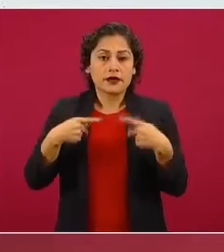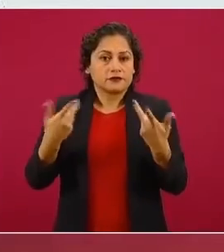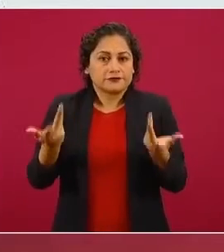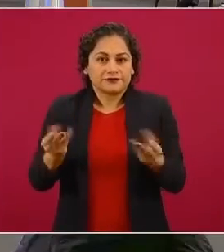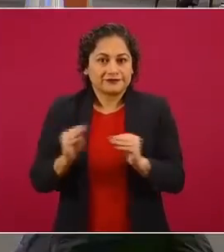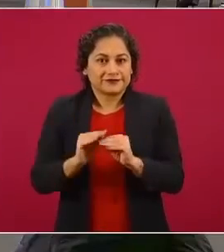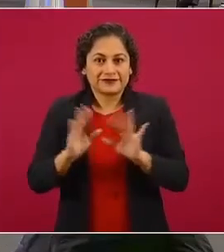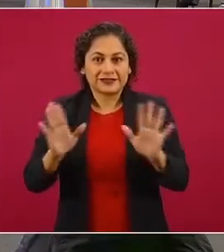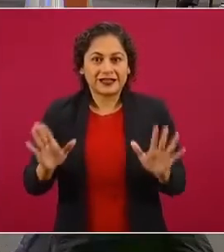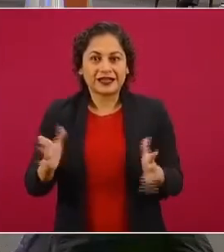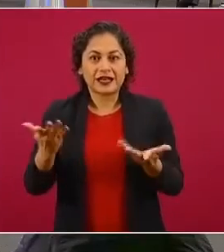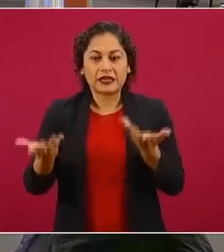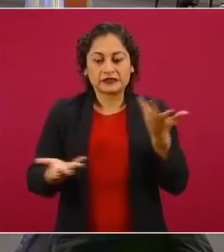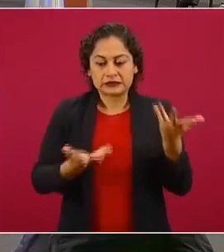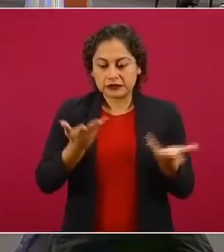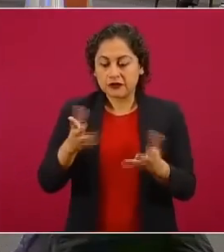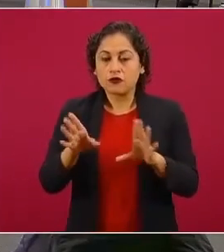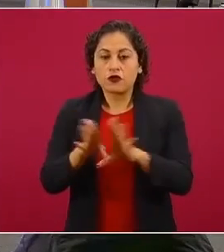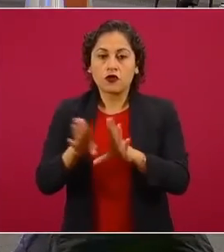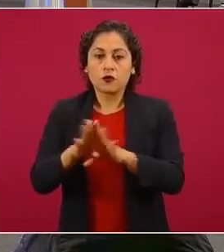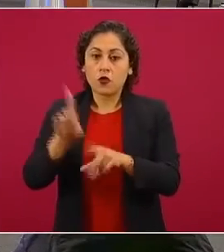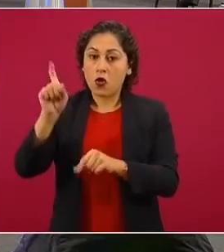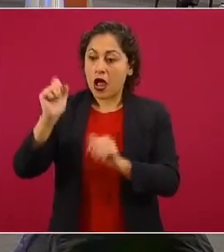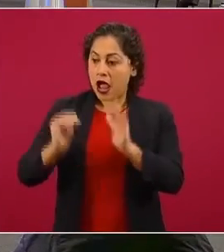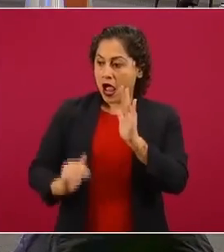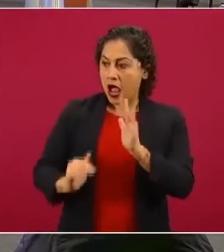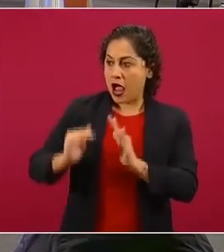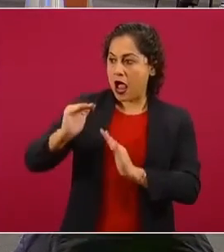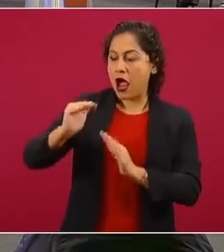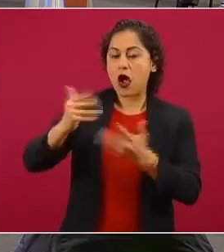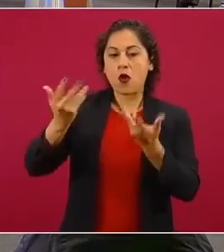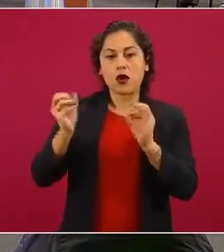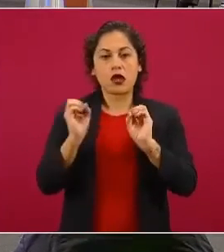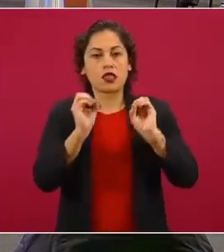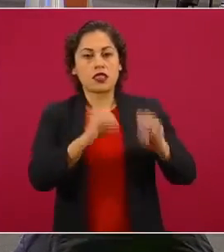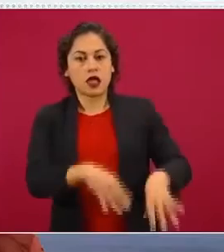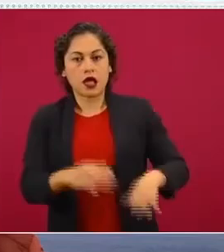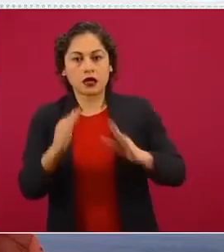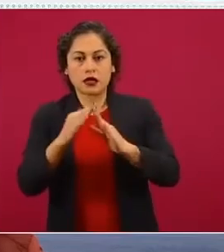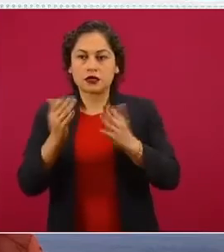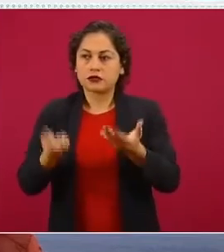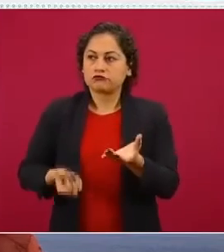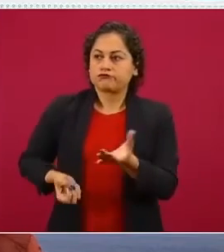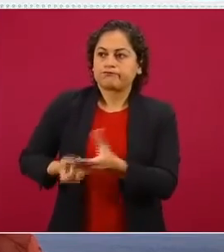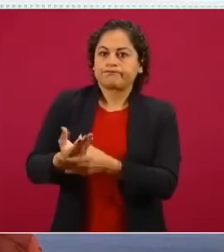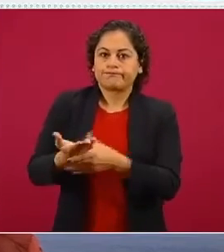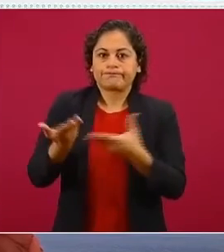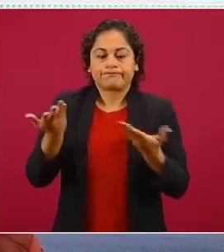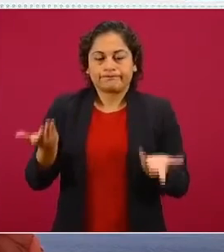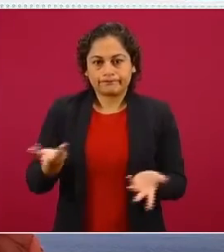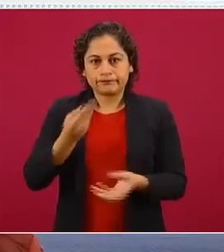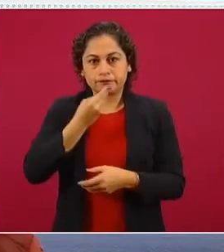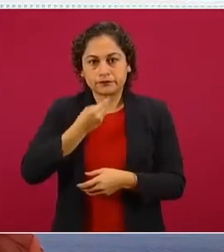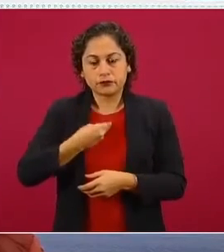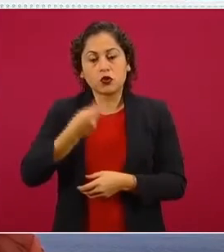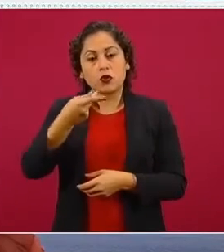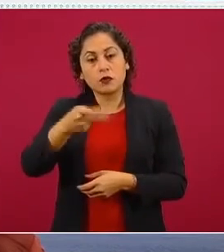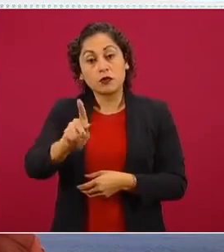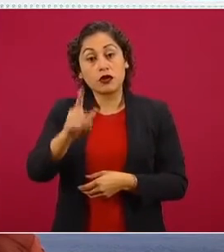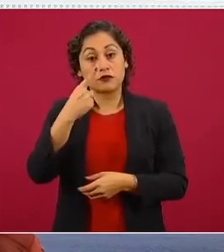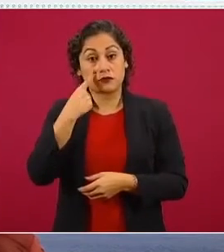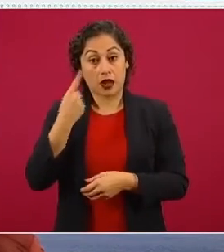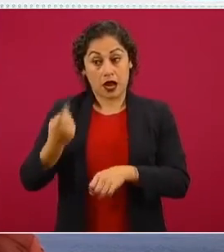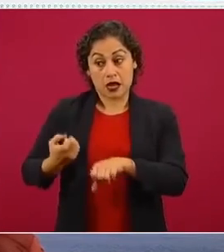evidentemente tuvieron que priorizar la salida de sus casas que estaban inundadas. Pero destacamos que el Estado de Tabasco